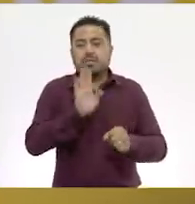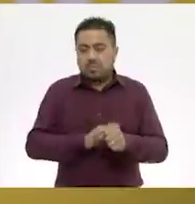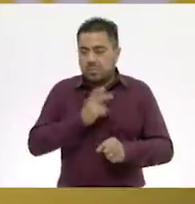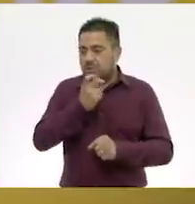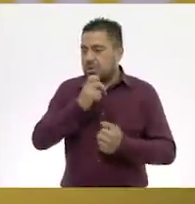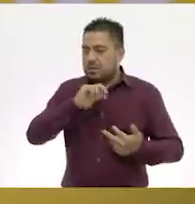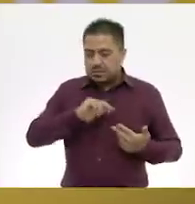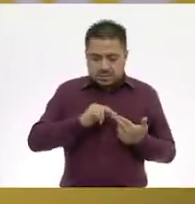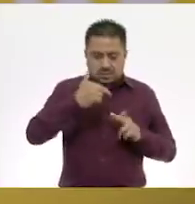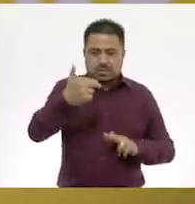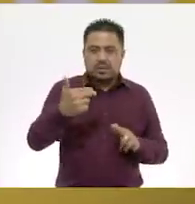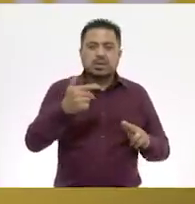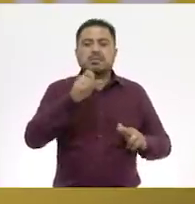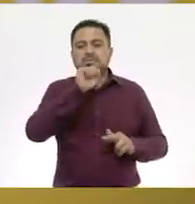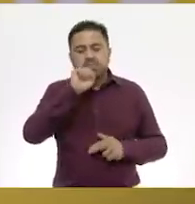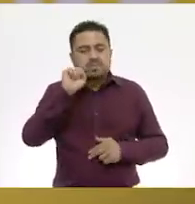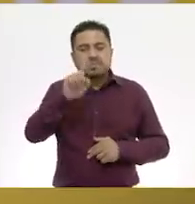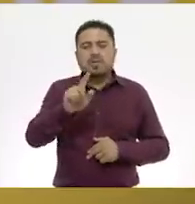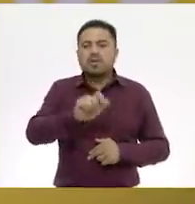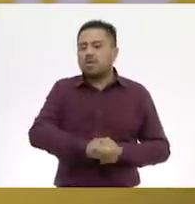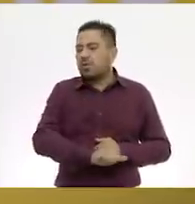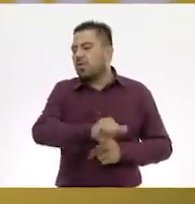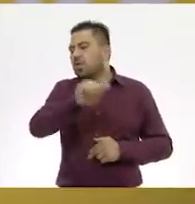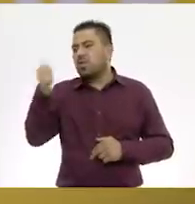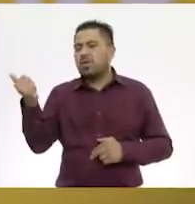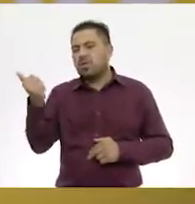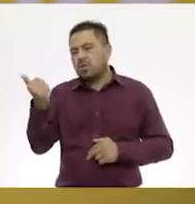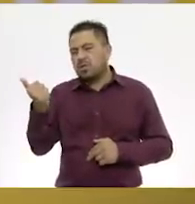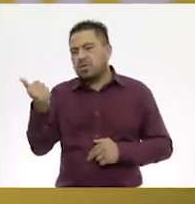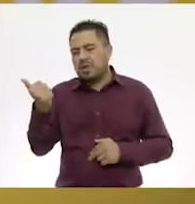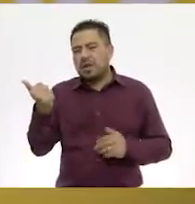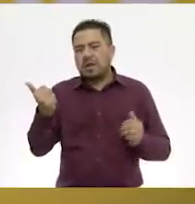se relacionan también con otra